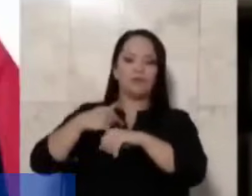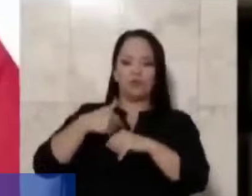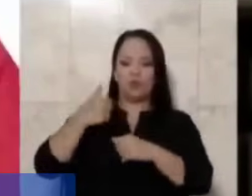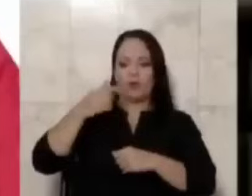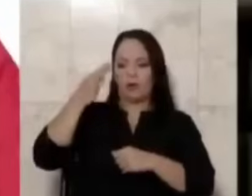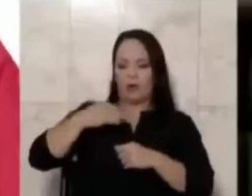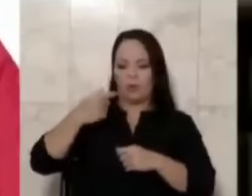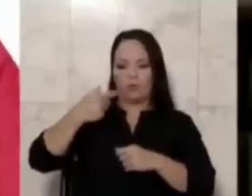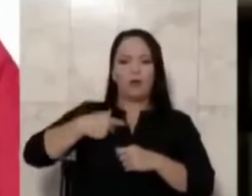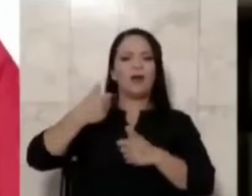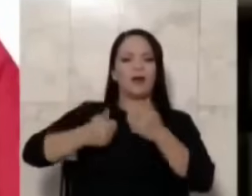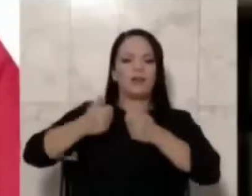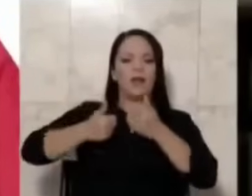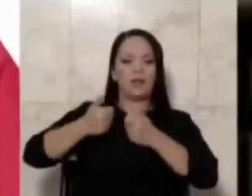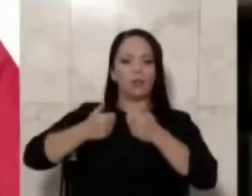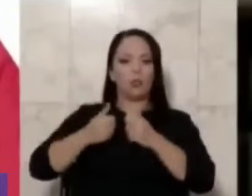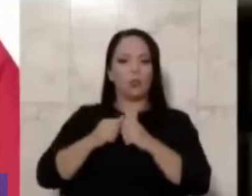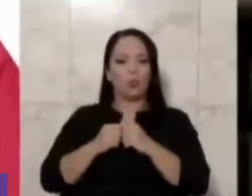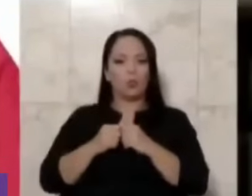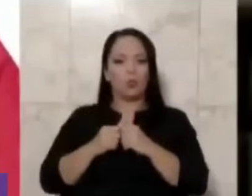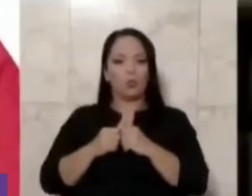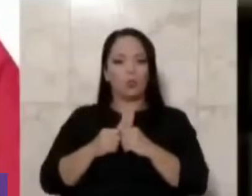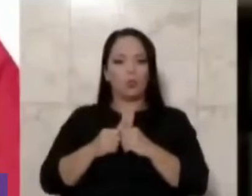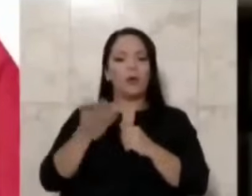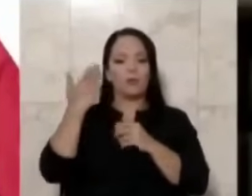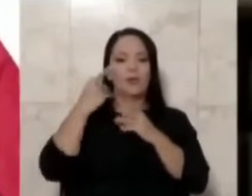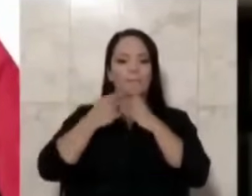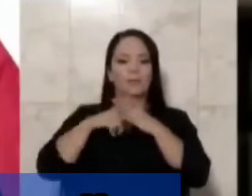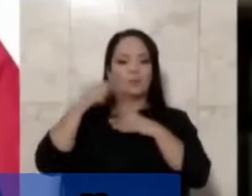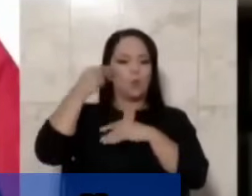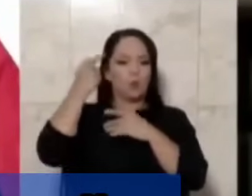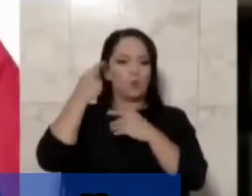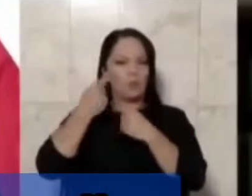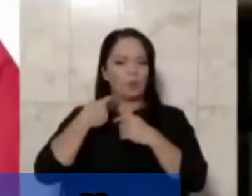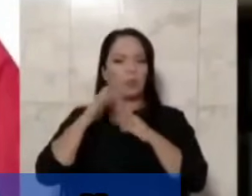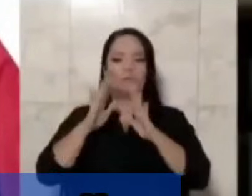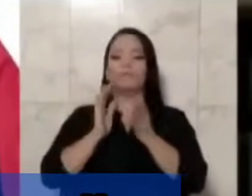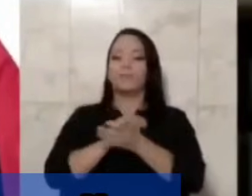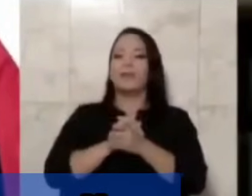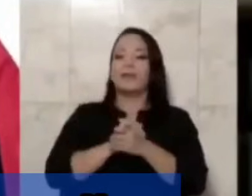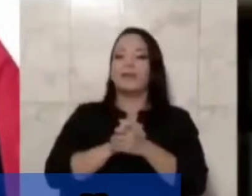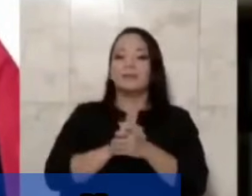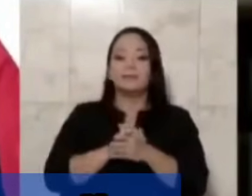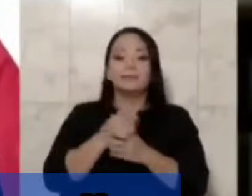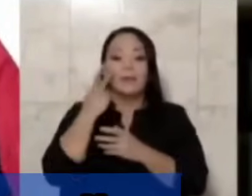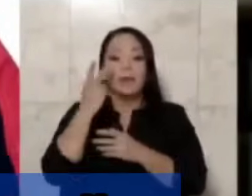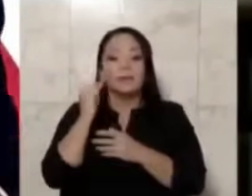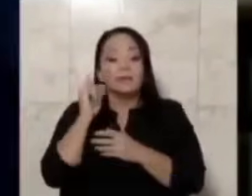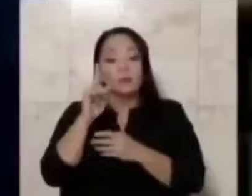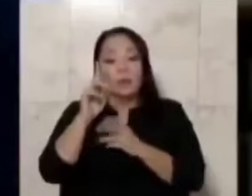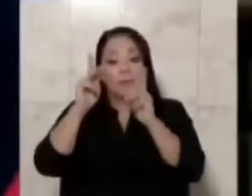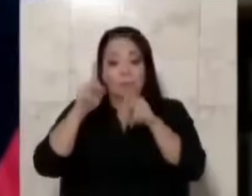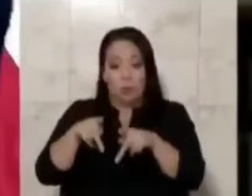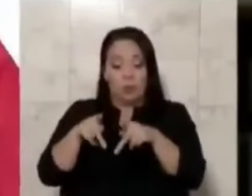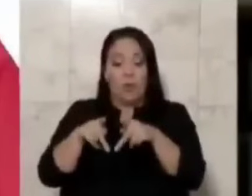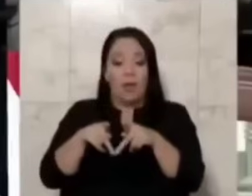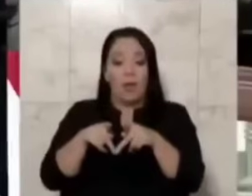candidato, creo, a principios de gobierno, si alguien administrativamente dice,